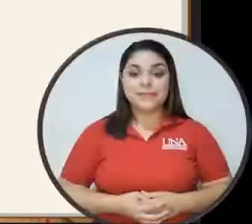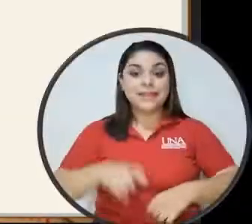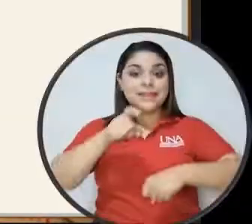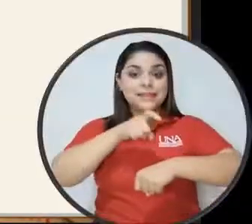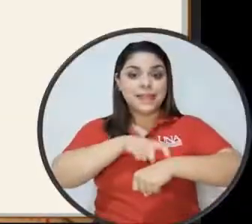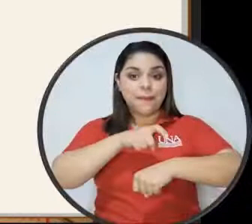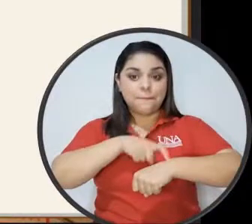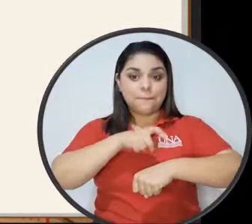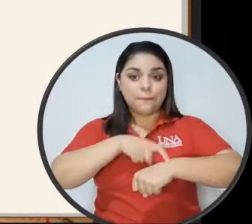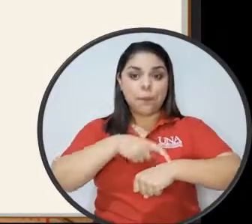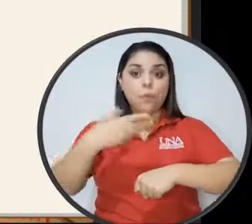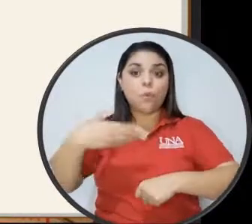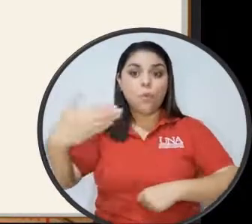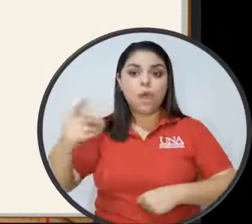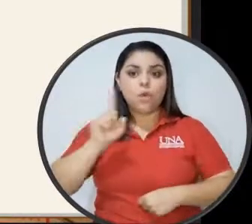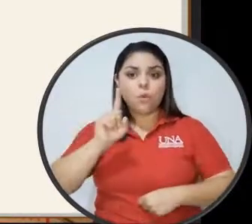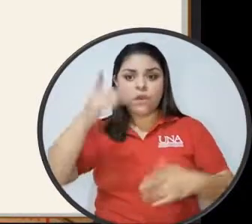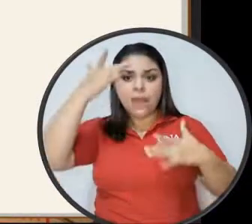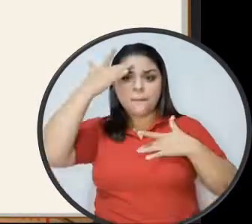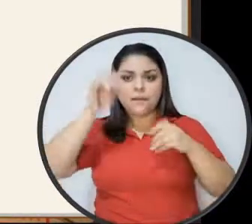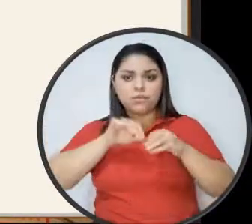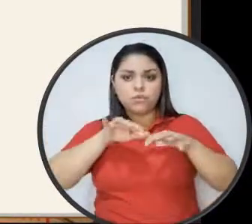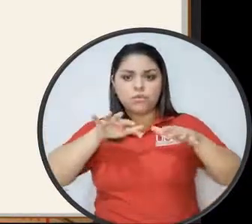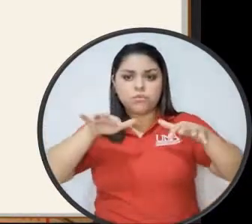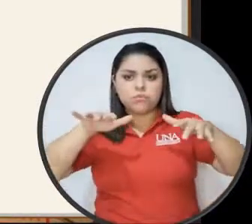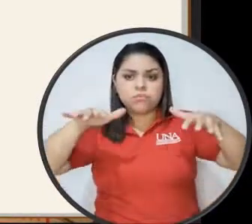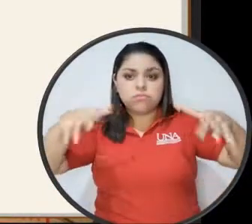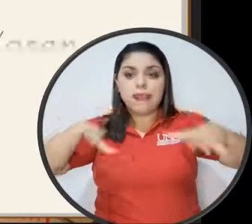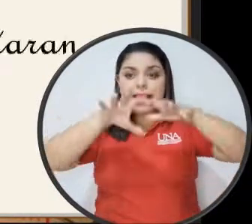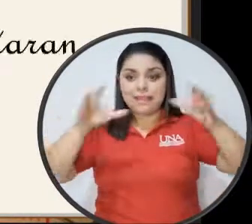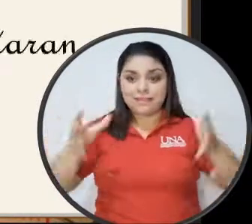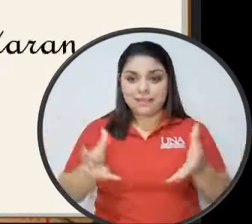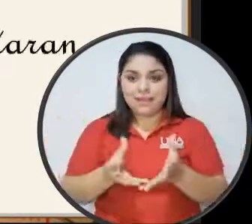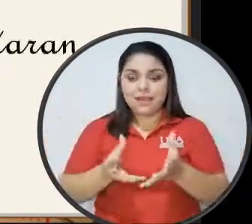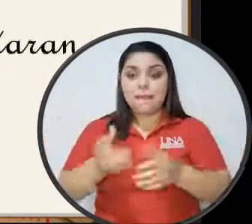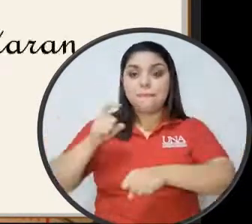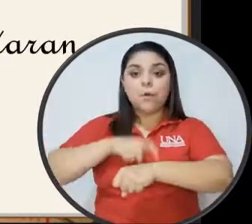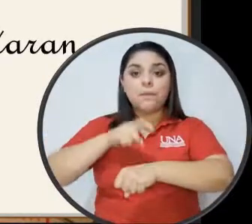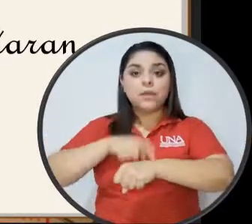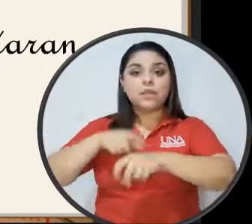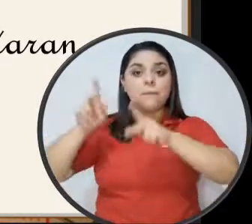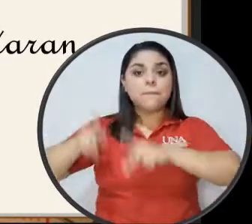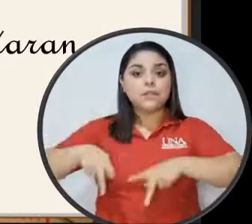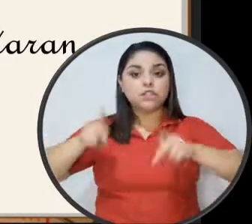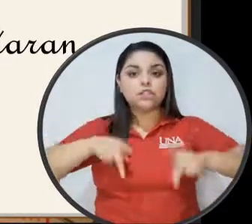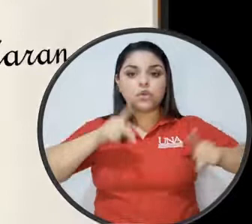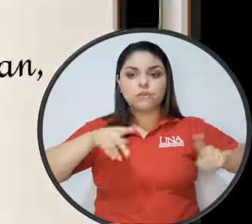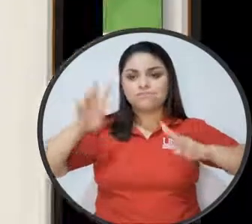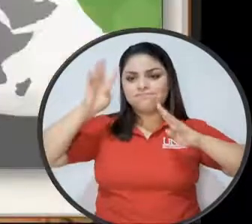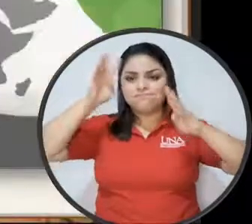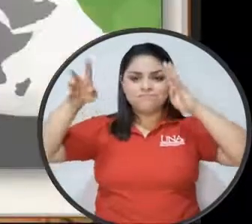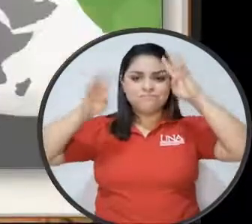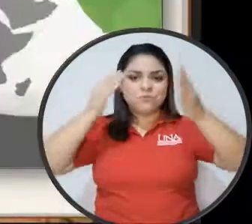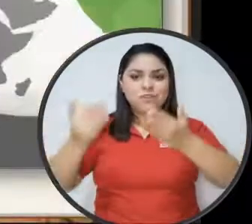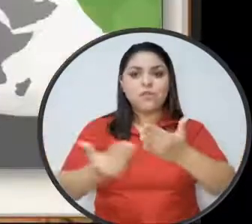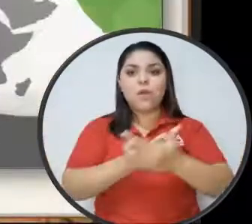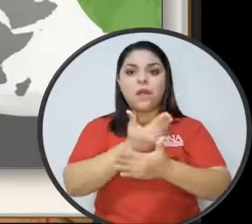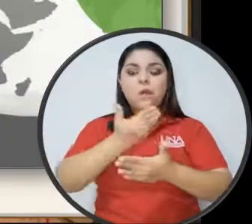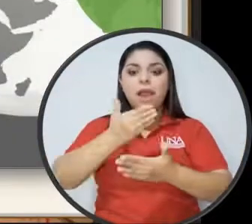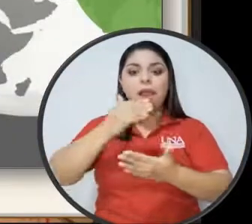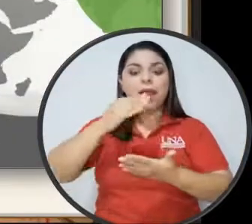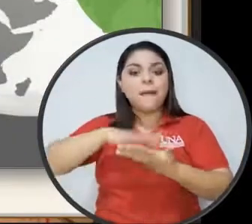En las épocas en las que una pandemia azotaba la Tierra, fue tiempo de que los humanos se reinventaran para emprender